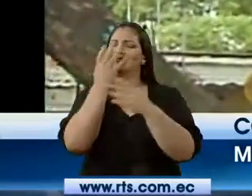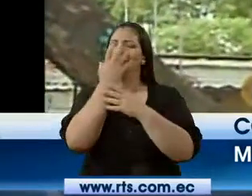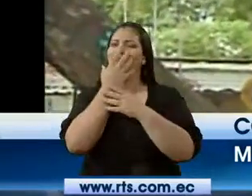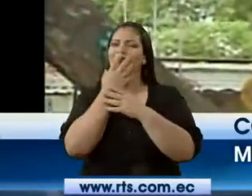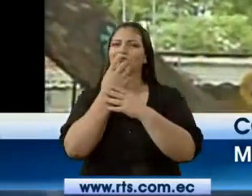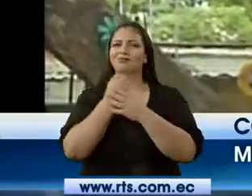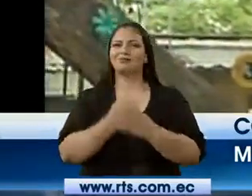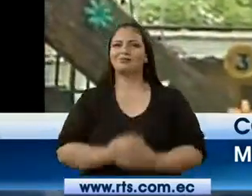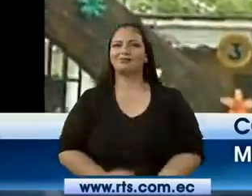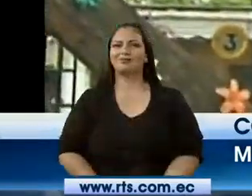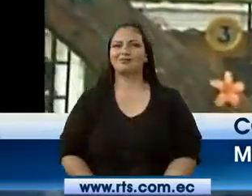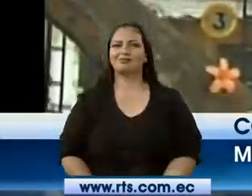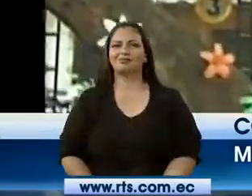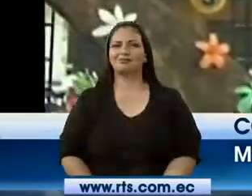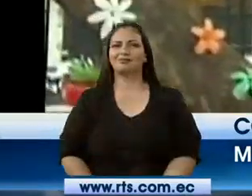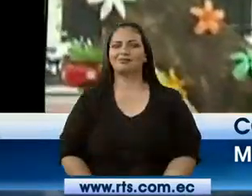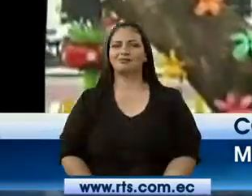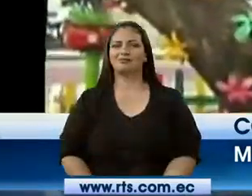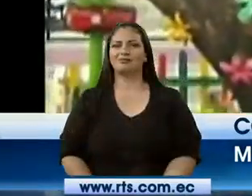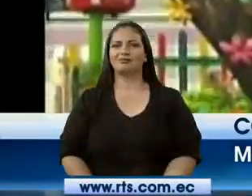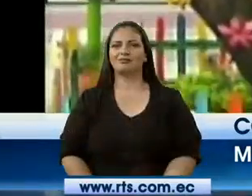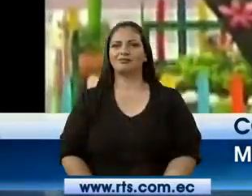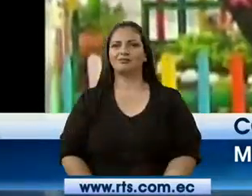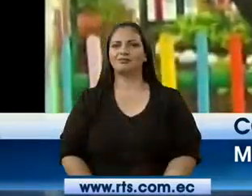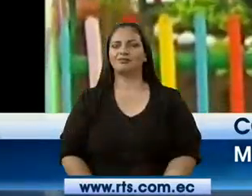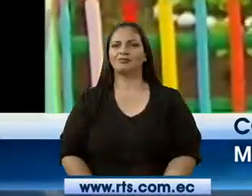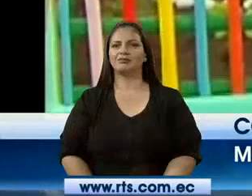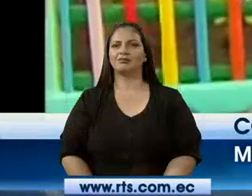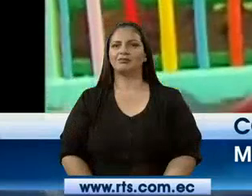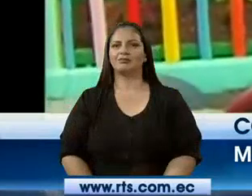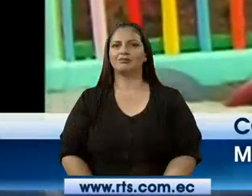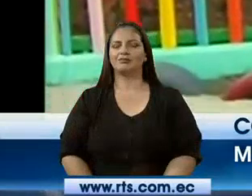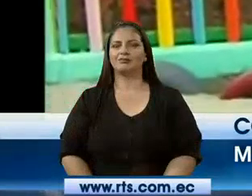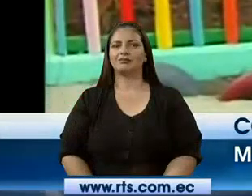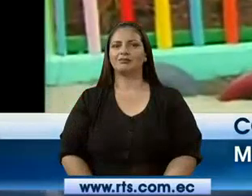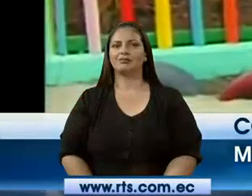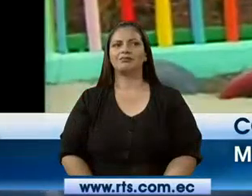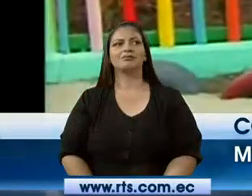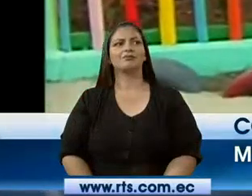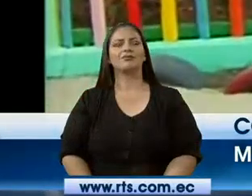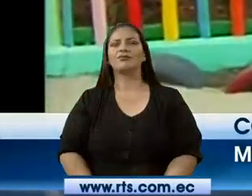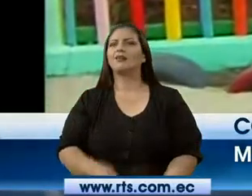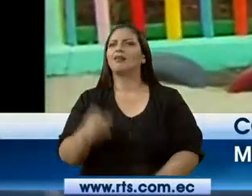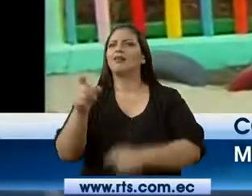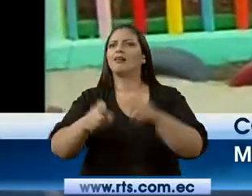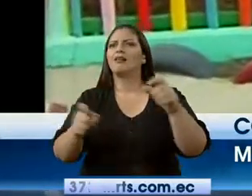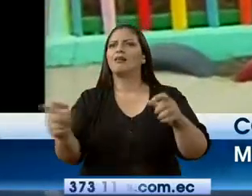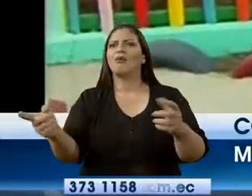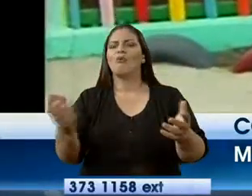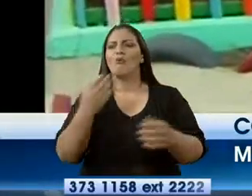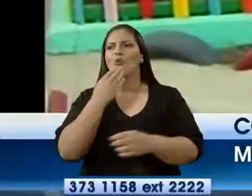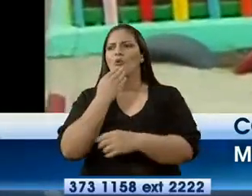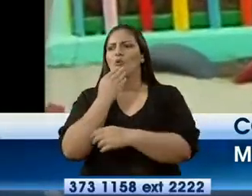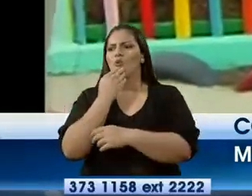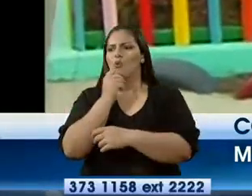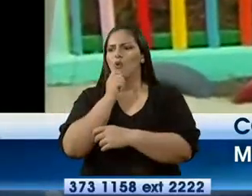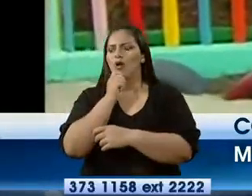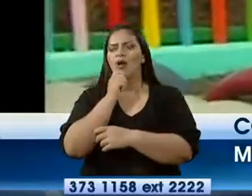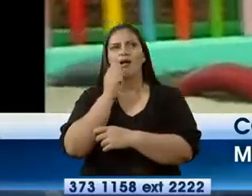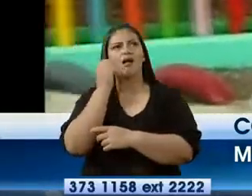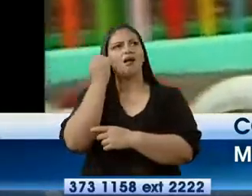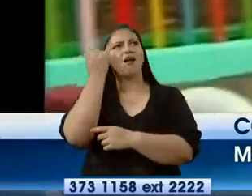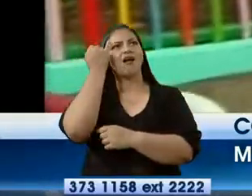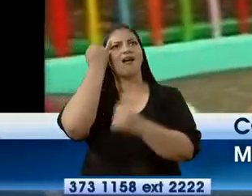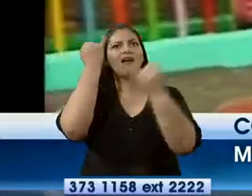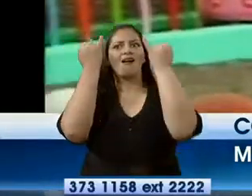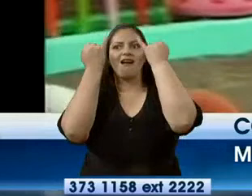Acá nosotros vemos que, miren cómo ellos han hecho uso de la creatividad, miren cómo